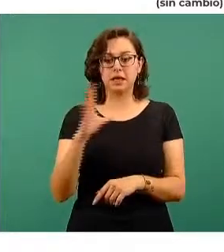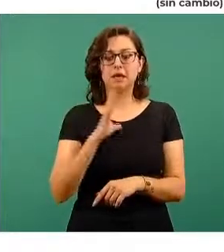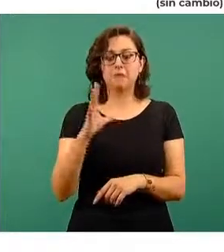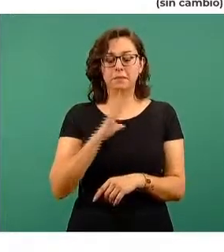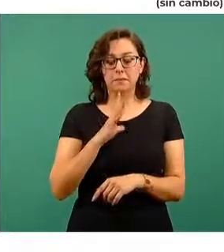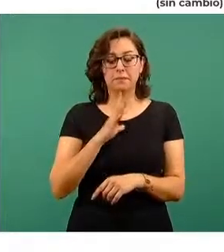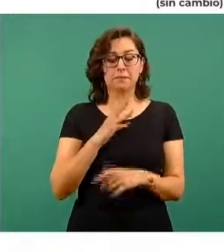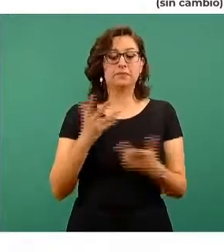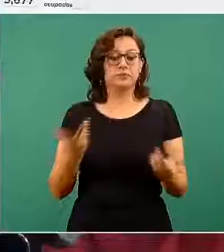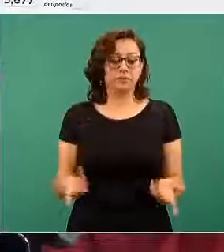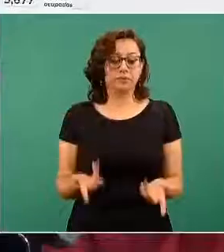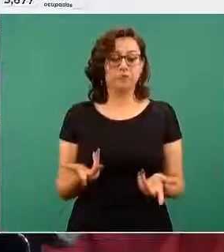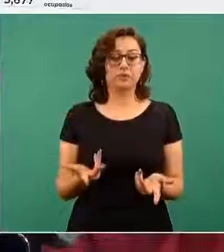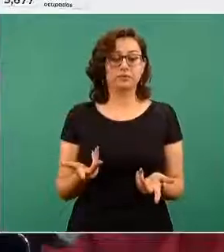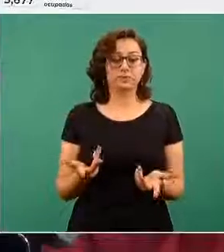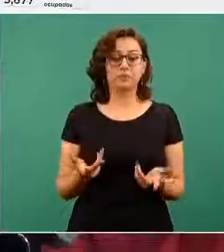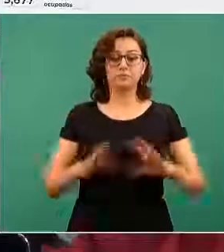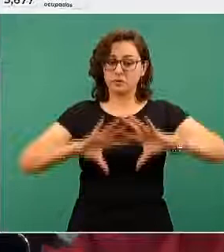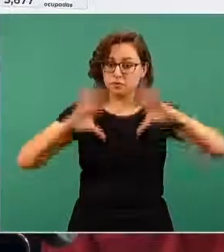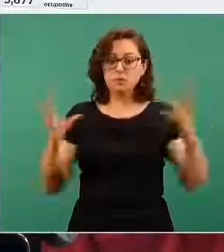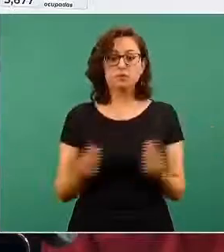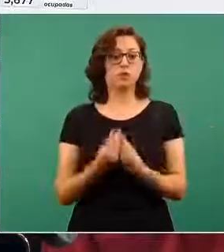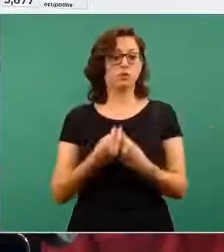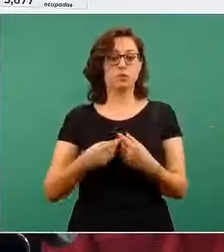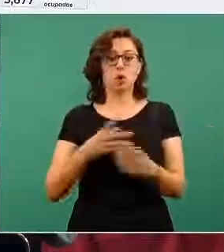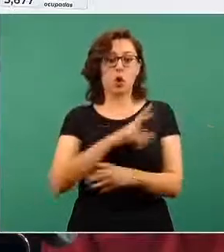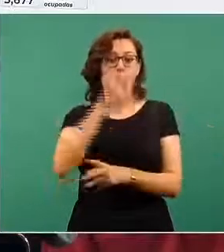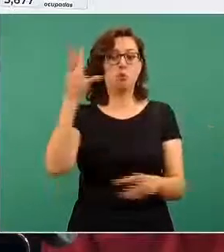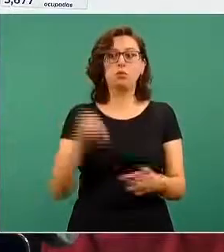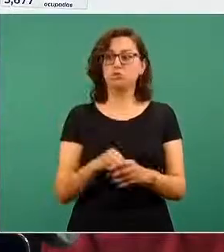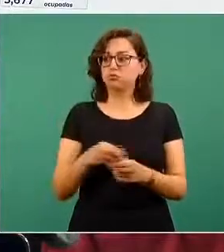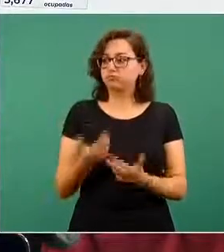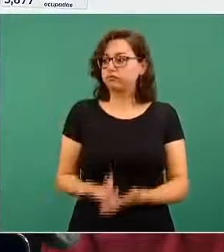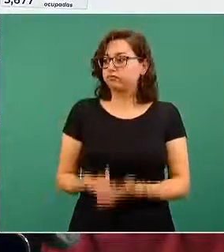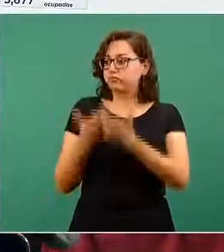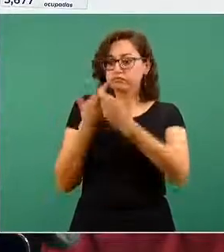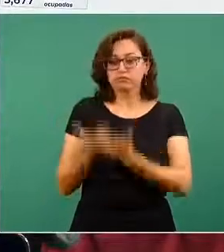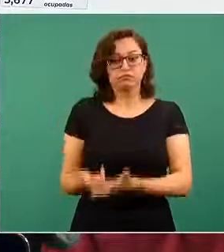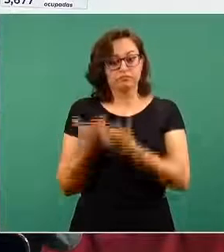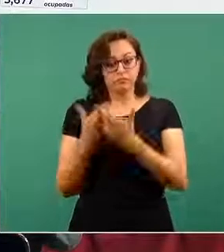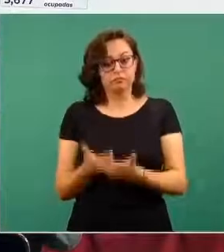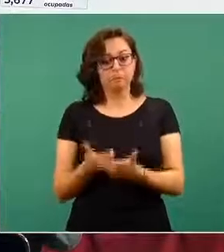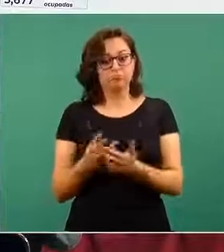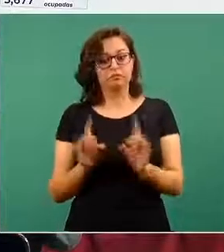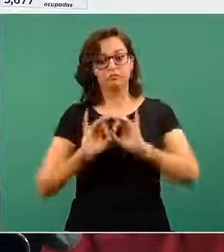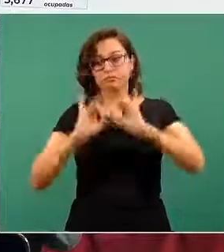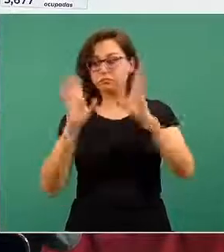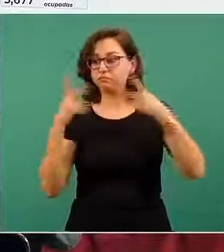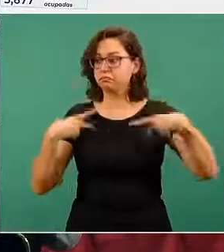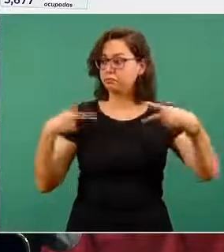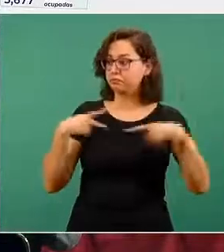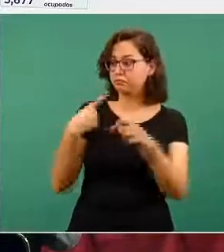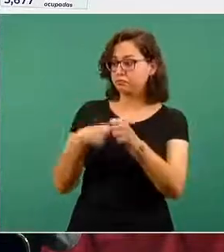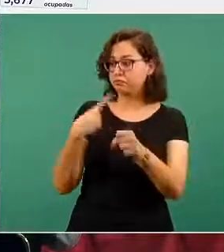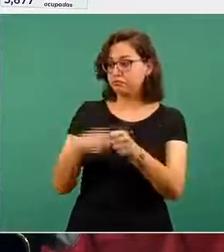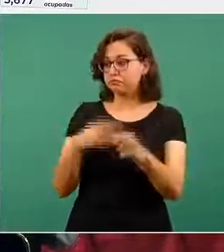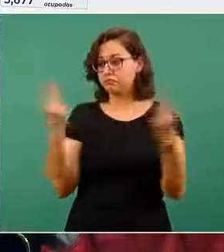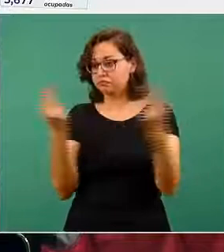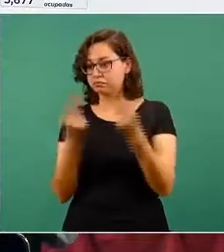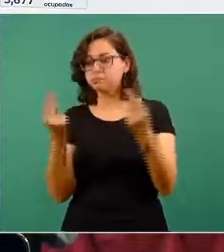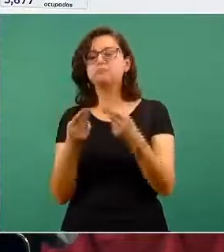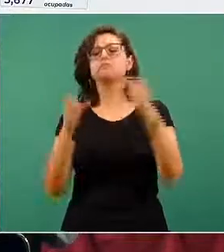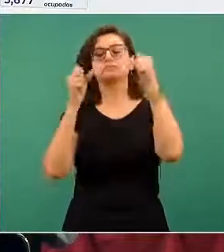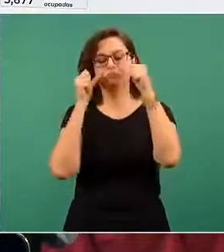oportuna. Pues bueno, hay toda la infraestructura hospitalaria disponible para poder llevar a cabo esta actividad. Si vemos en la